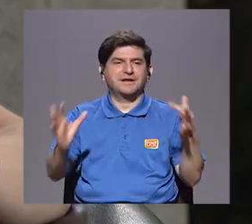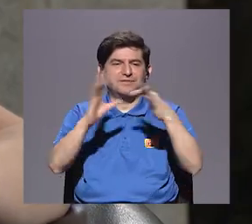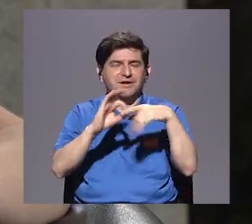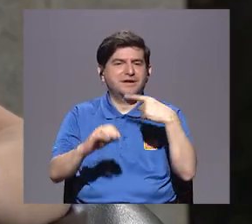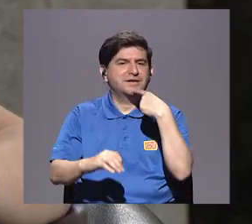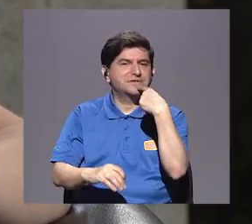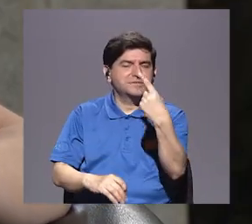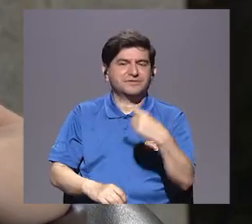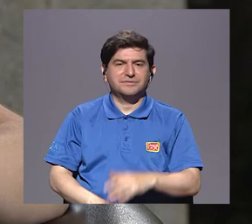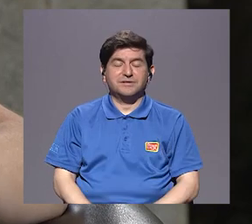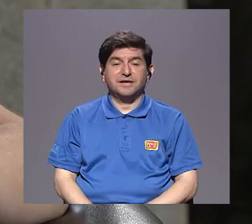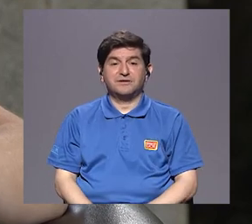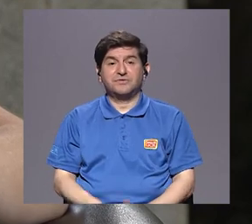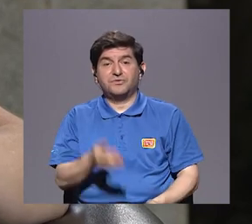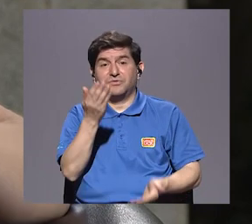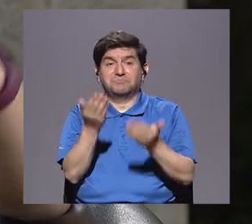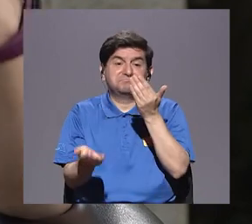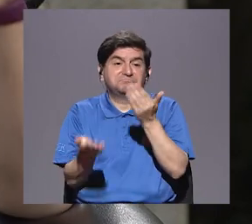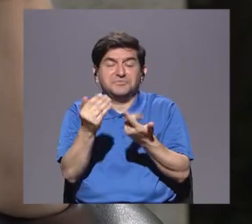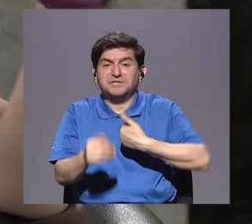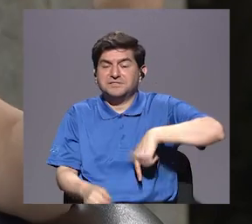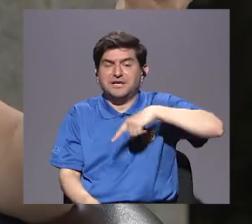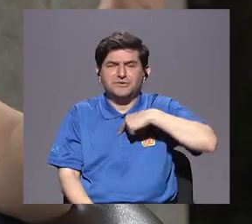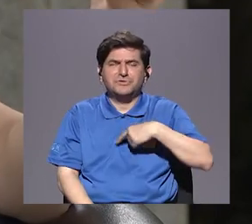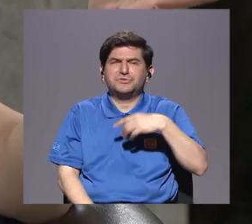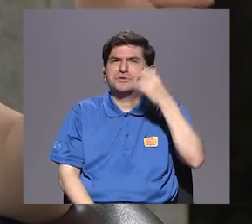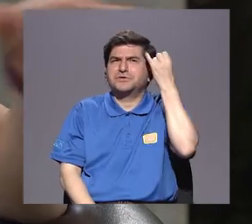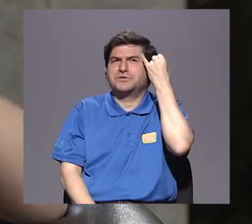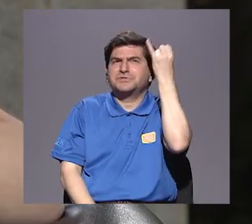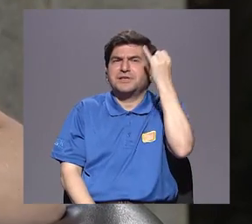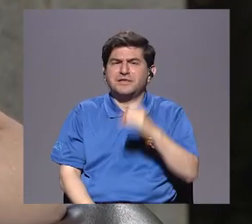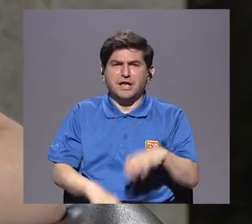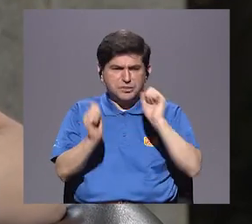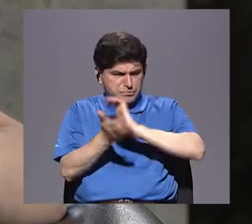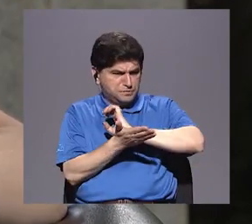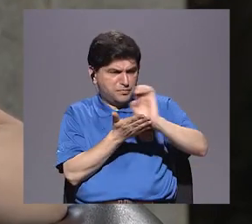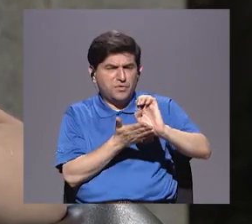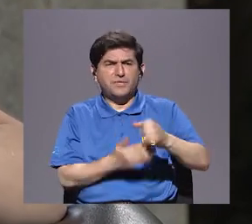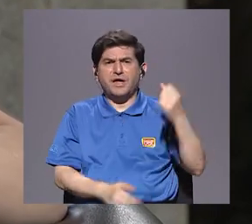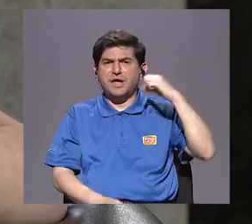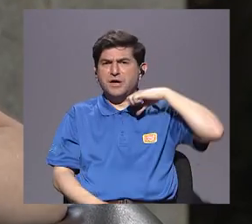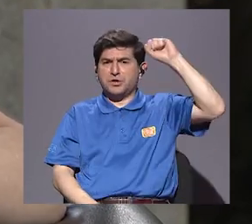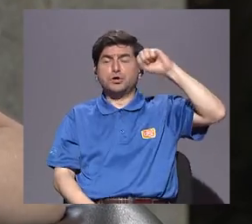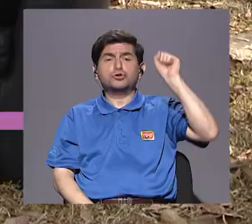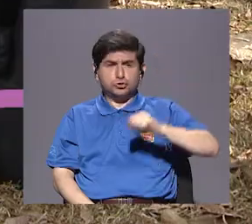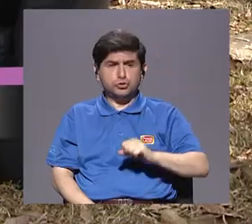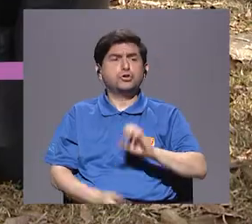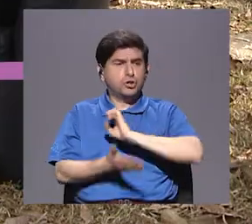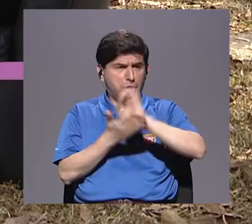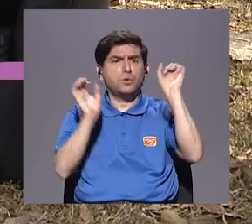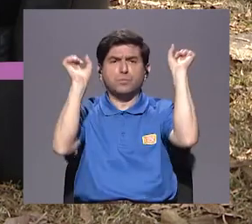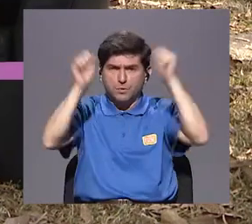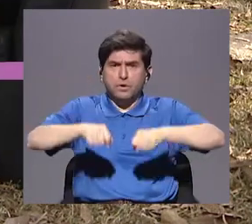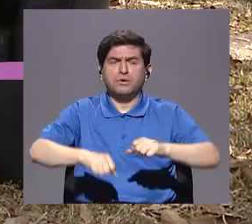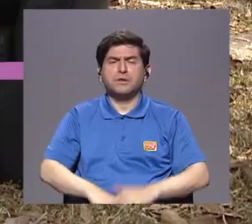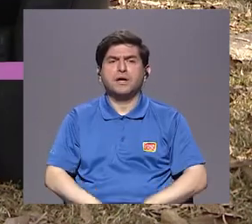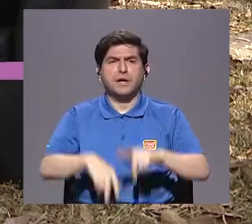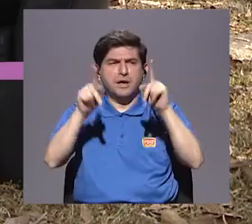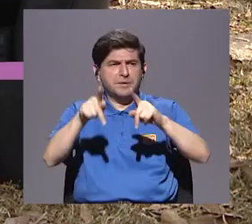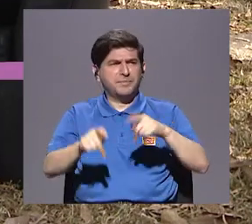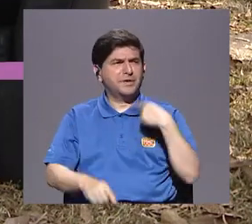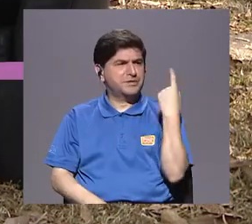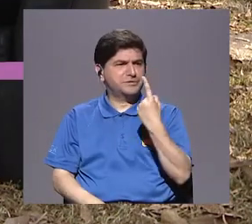de esto que usted decía, entonces podríamos de pronto inferir que sí es prevenible el suicidio. Totalmente prevenible. La